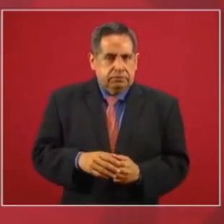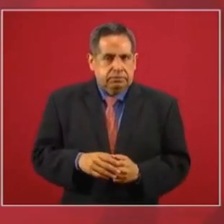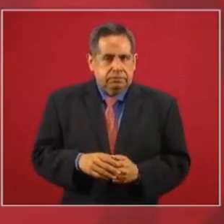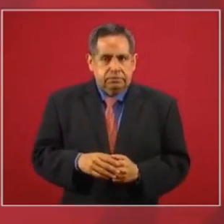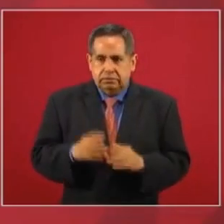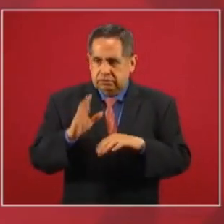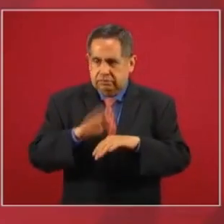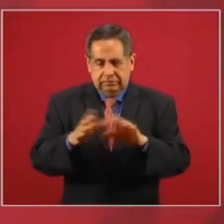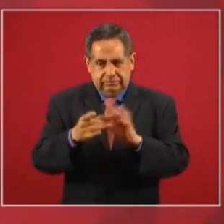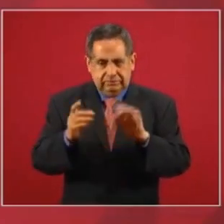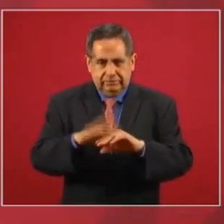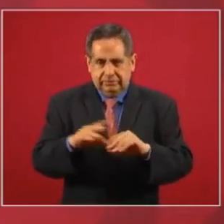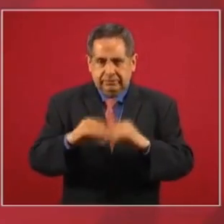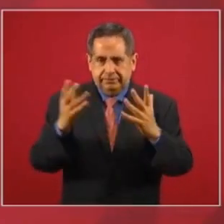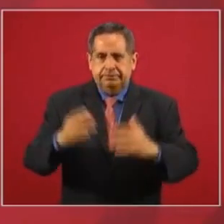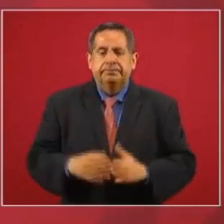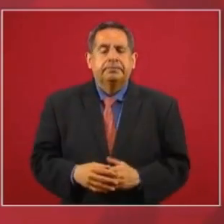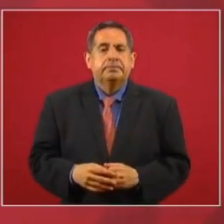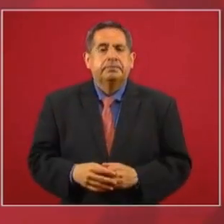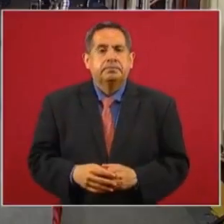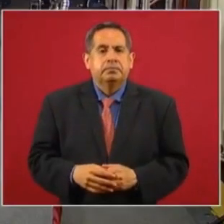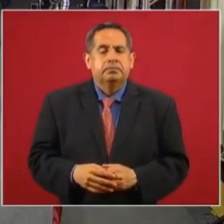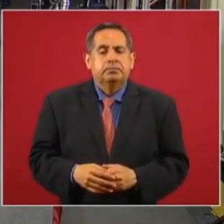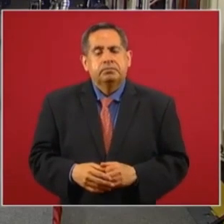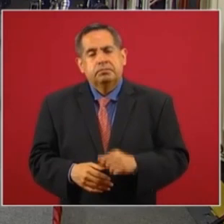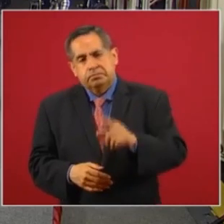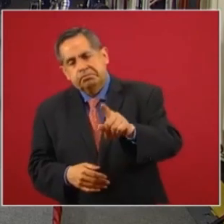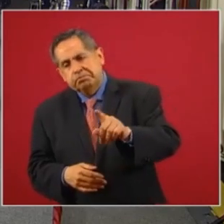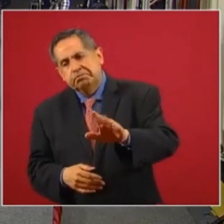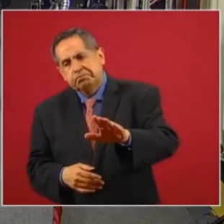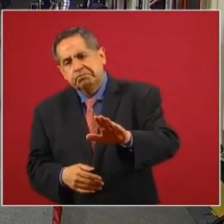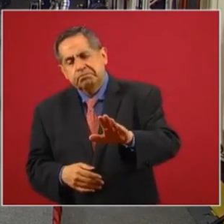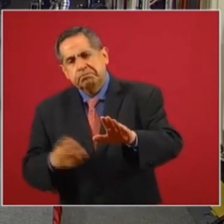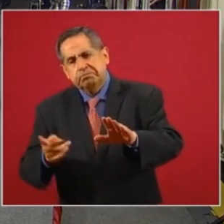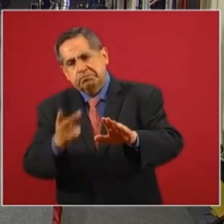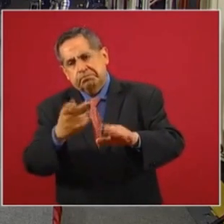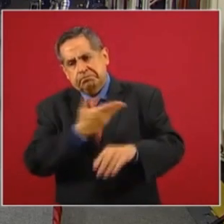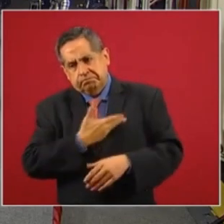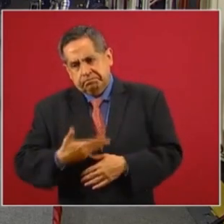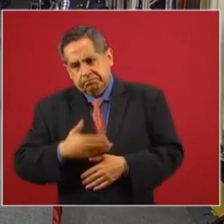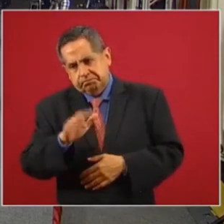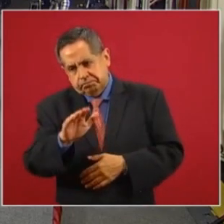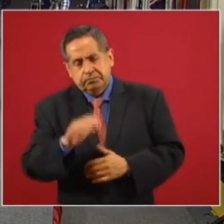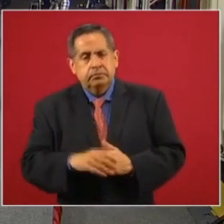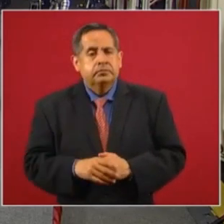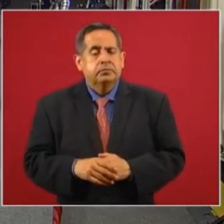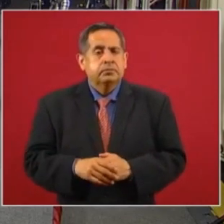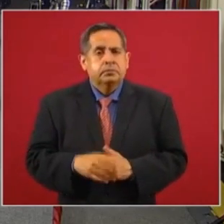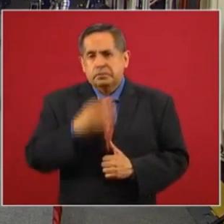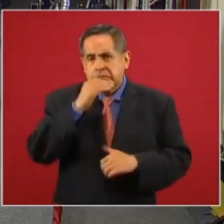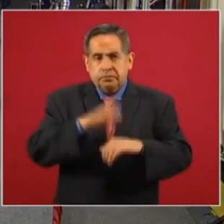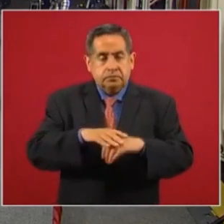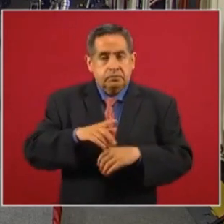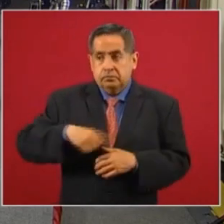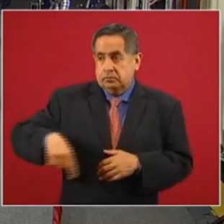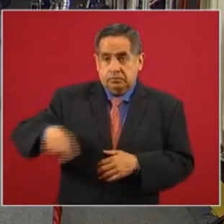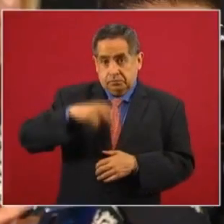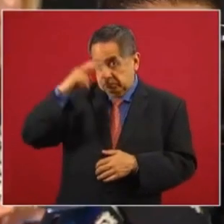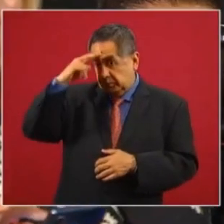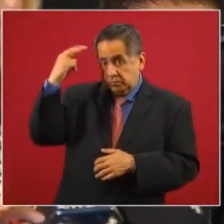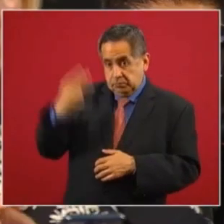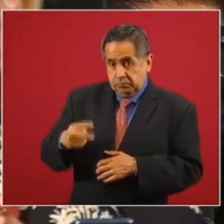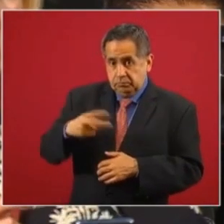más detalles. Sí, presidente, con respecto, o sea, se puede hablar que los mexicanos podemos